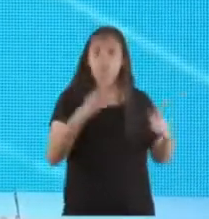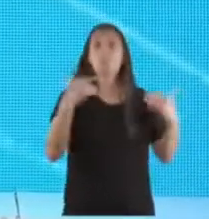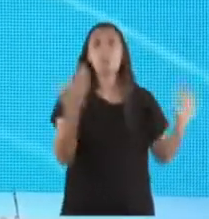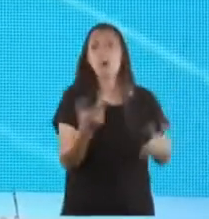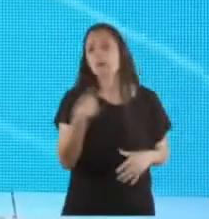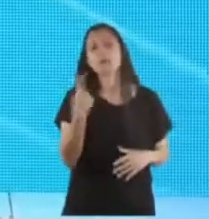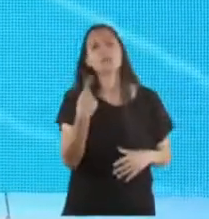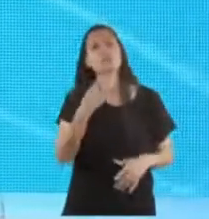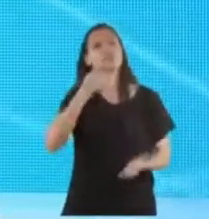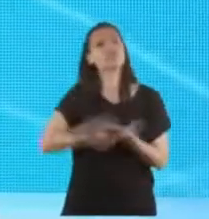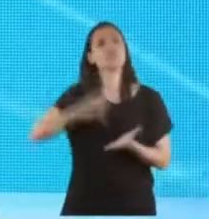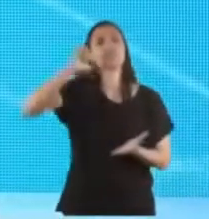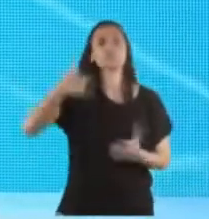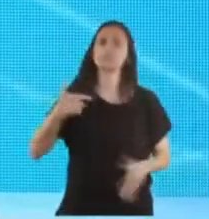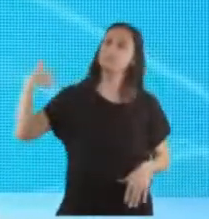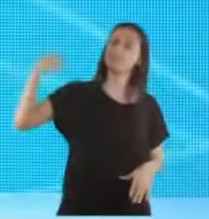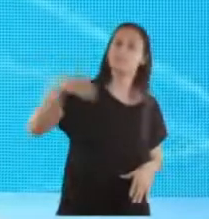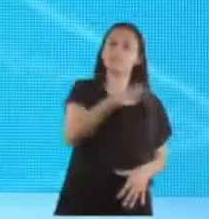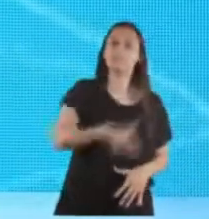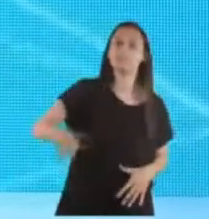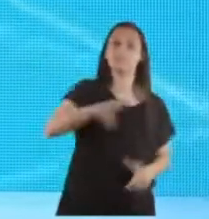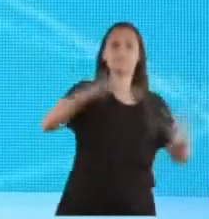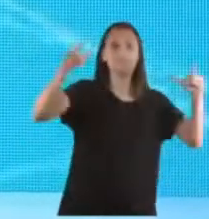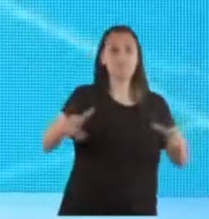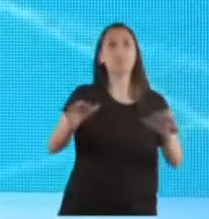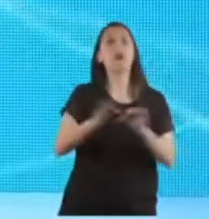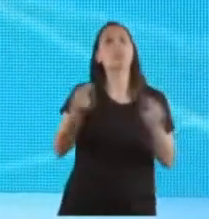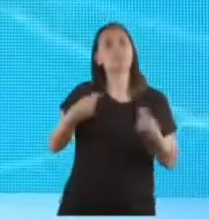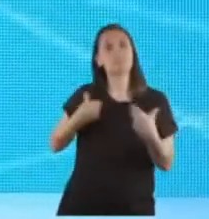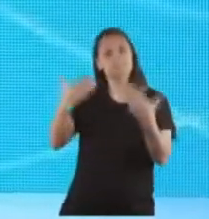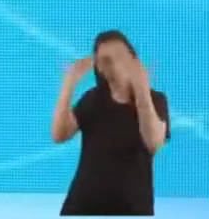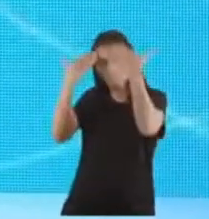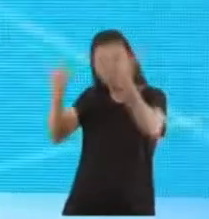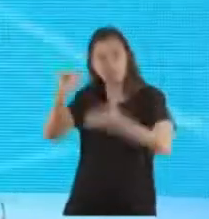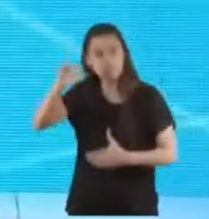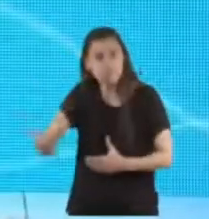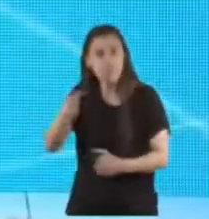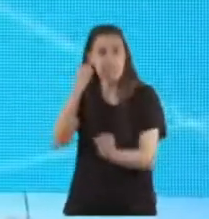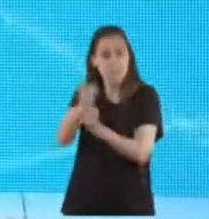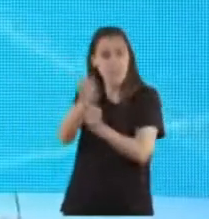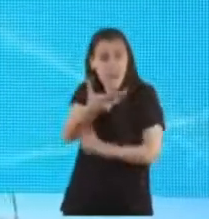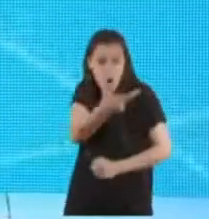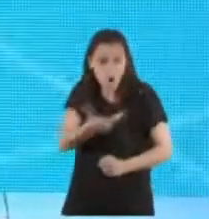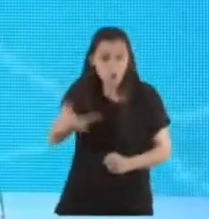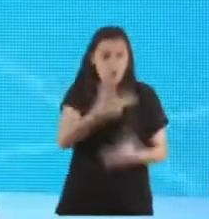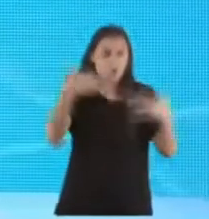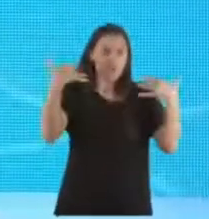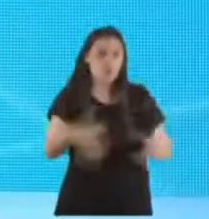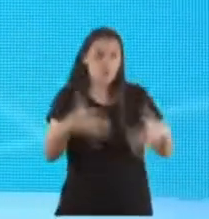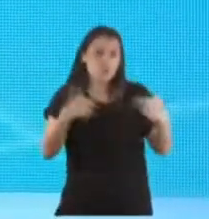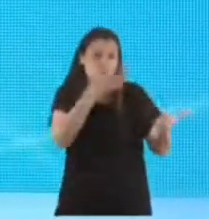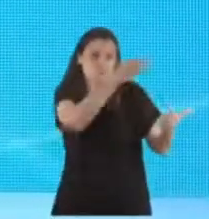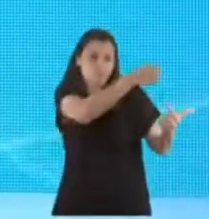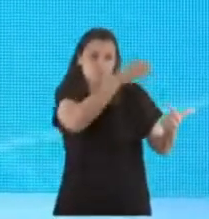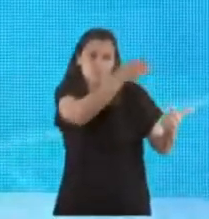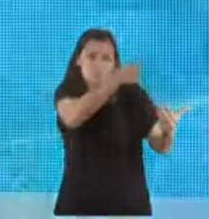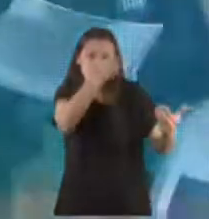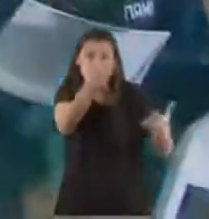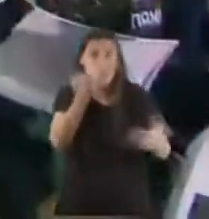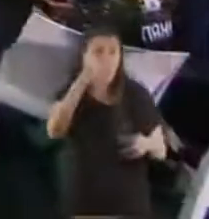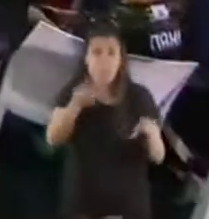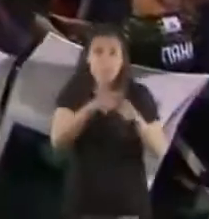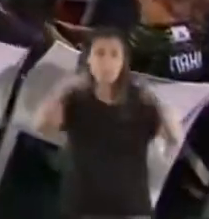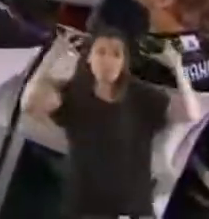acá reconociendo el trabajo de Leo, de Luis, de Noé, con cada club de barrio de